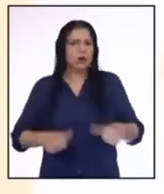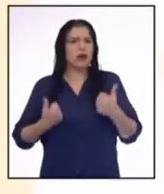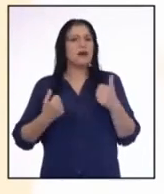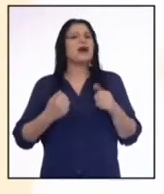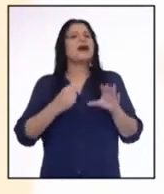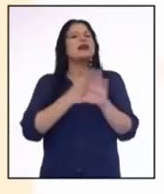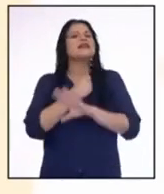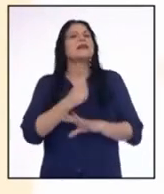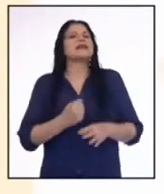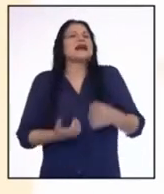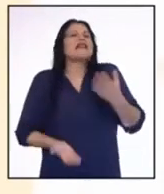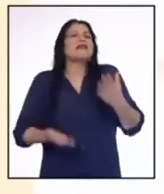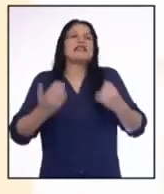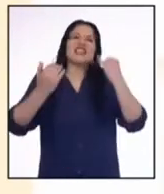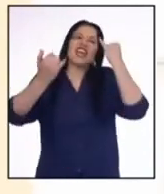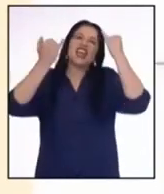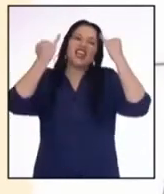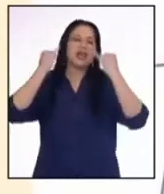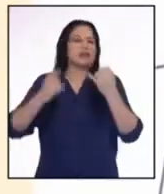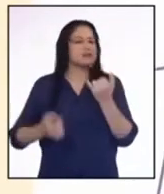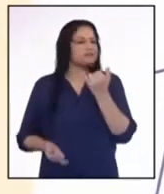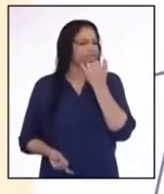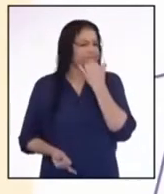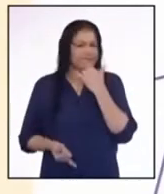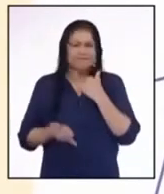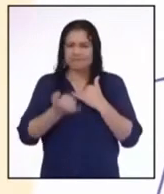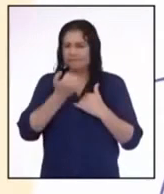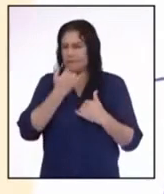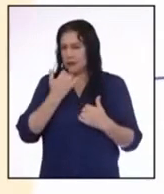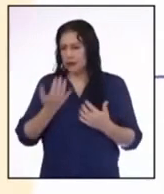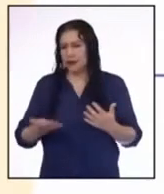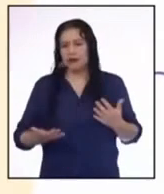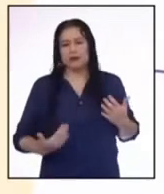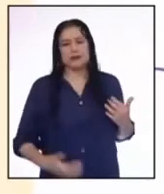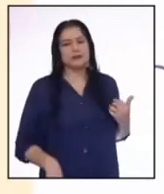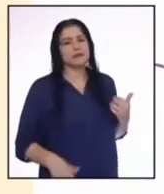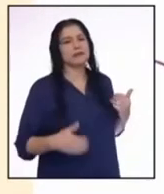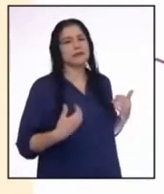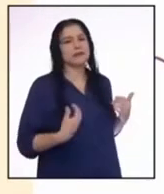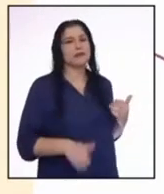basa en suposiciones erróneas.